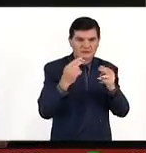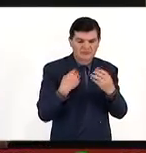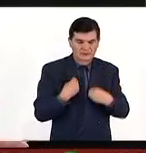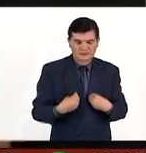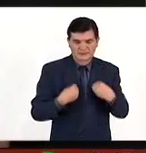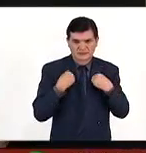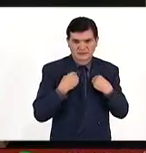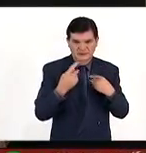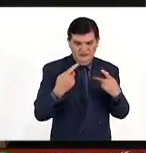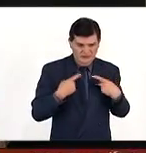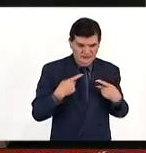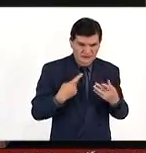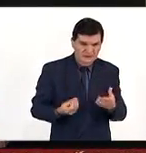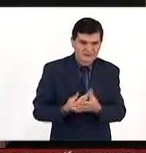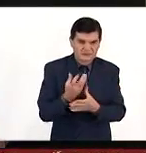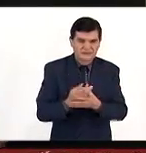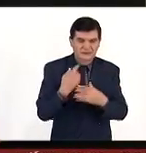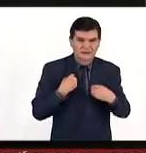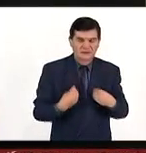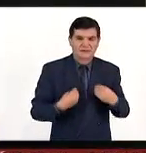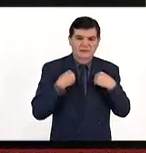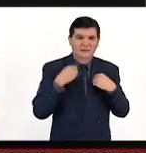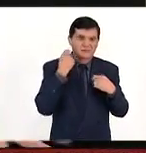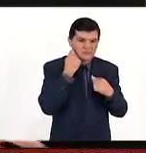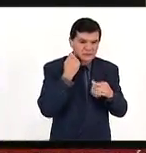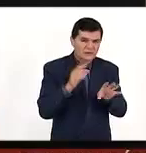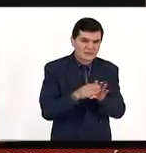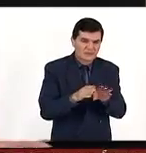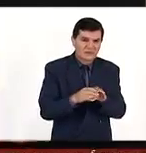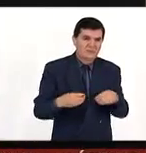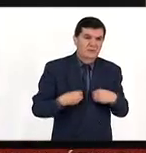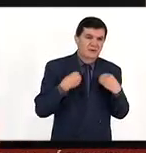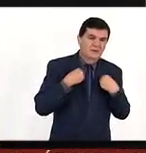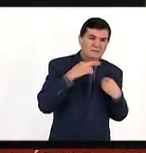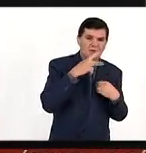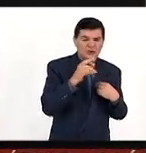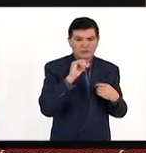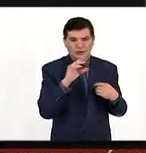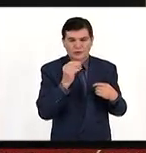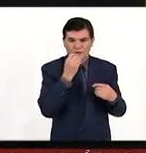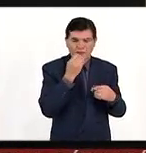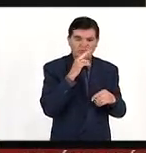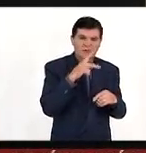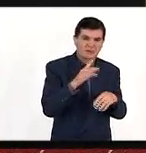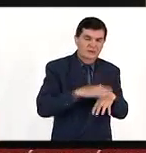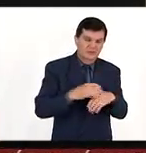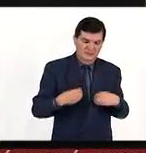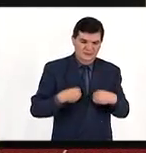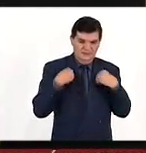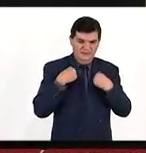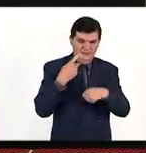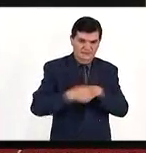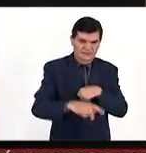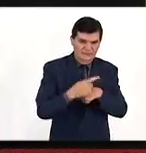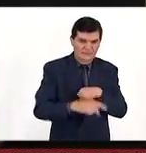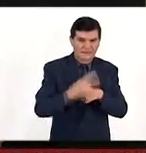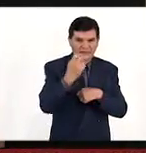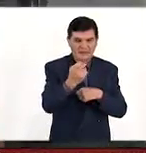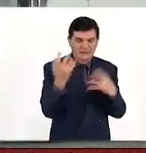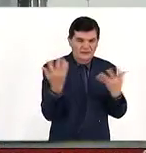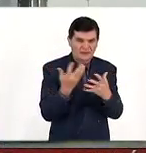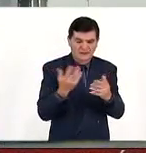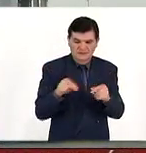la gente sale porque quiere vivir ya no les importa vivir mejor o comer mejor simple y sencillamente su vida está en riesgo y esto ha hecho